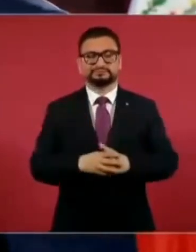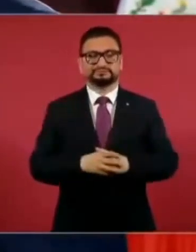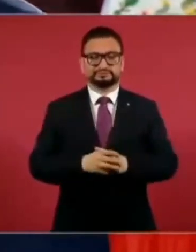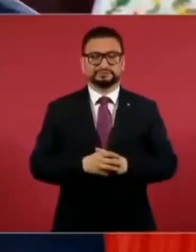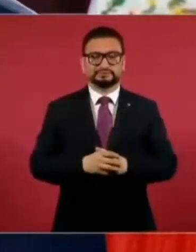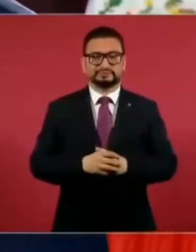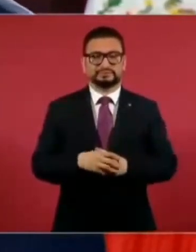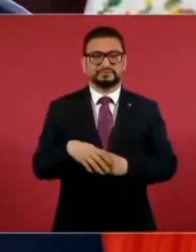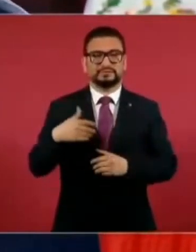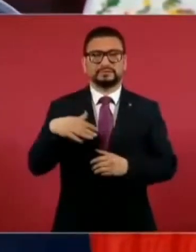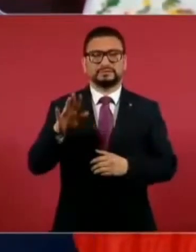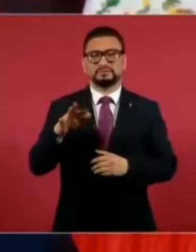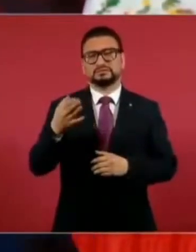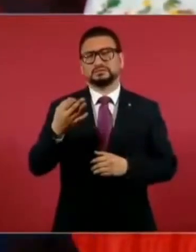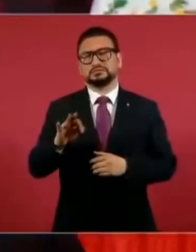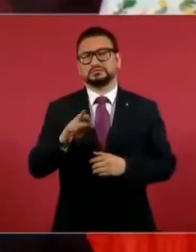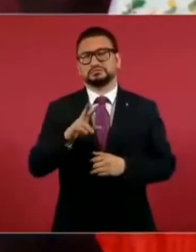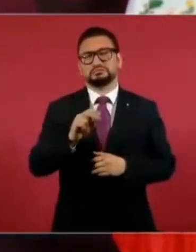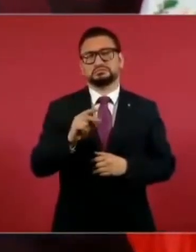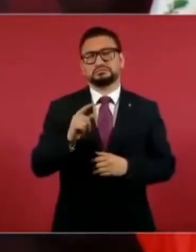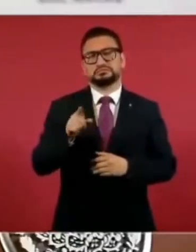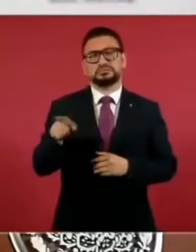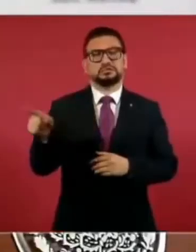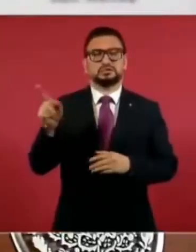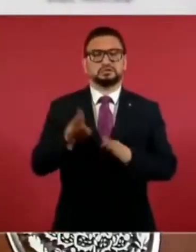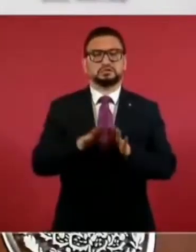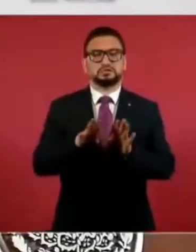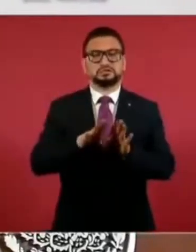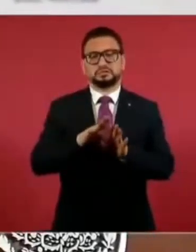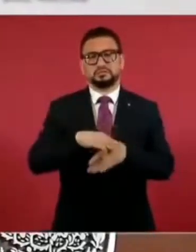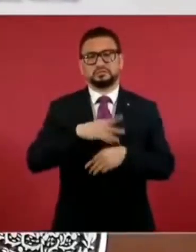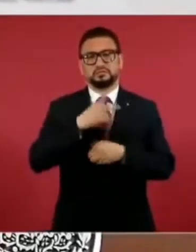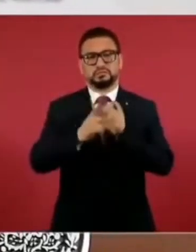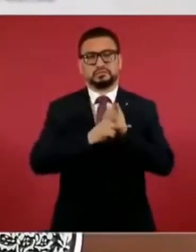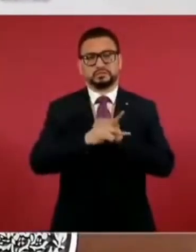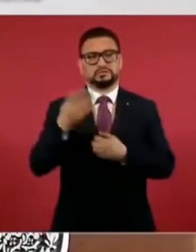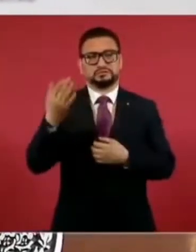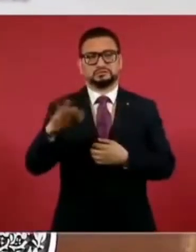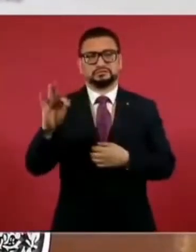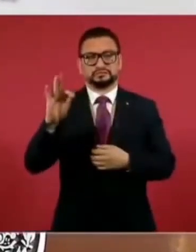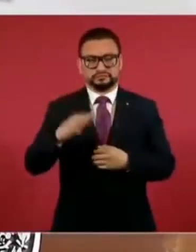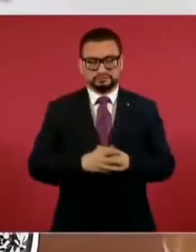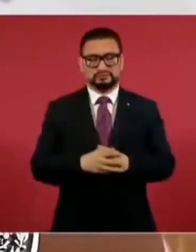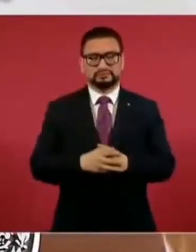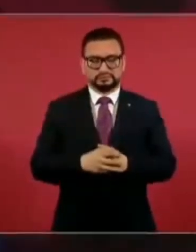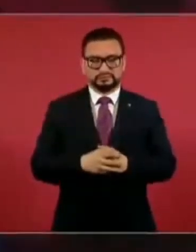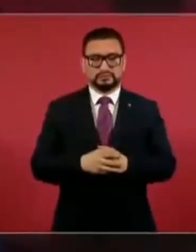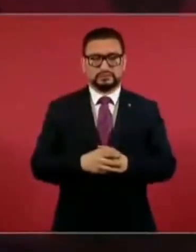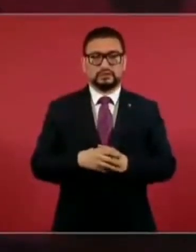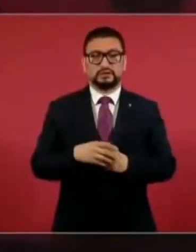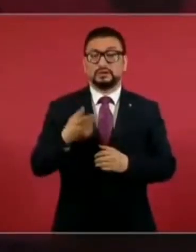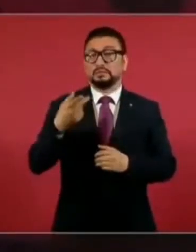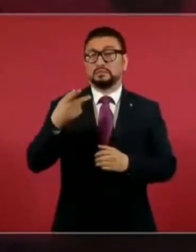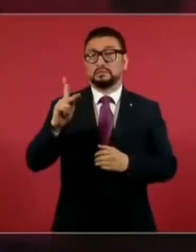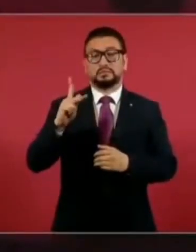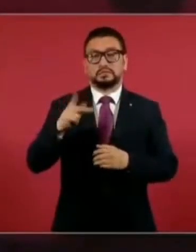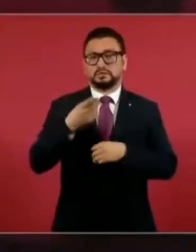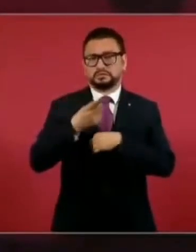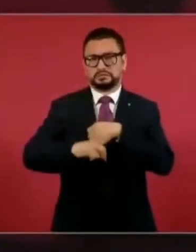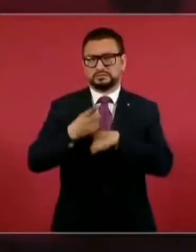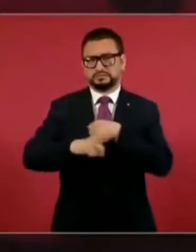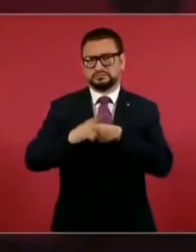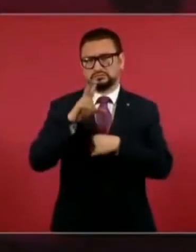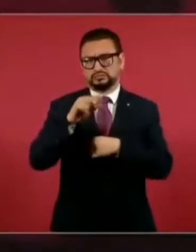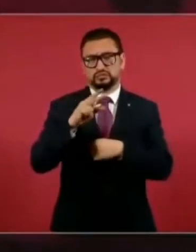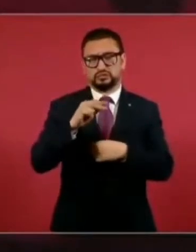no un asunto de traición, sino a la patria, son traidorzuelos. Pero tampoco afectó, al contrario,